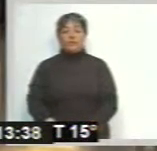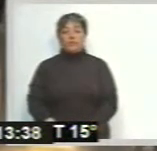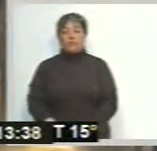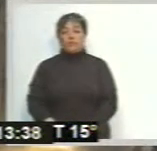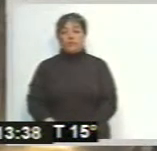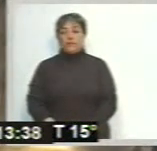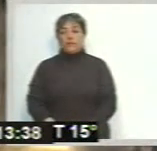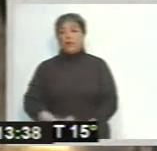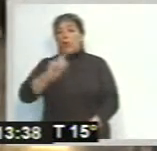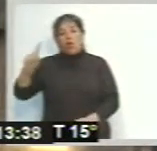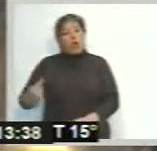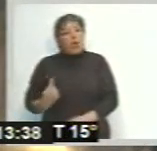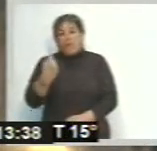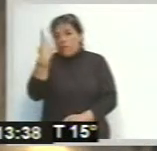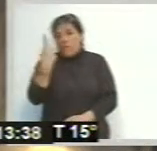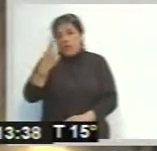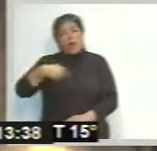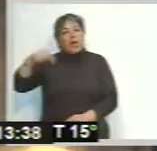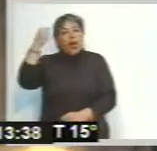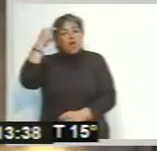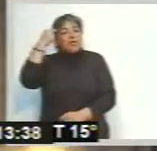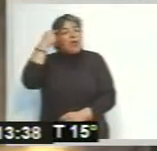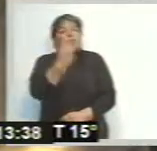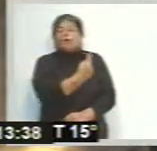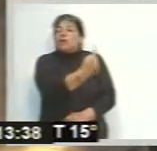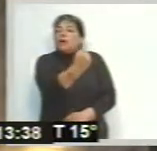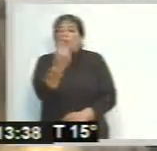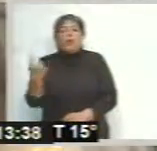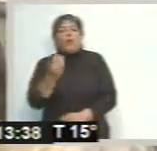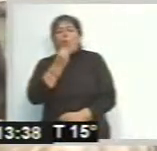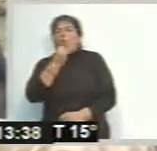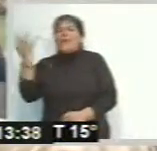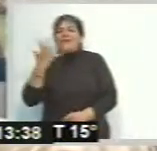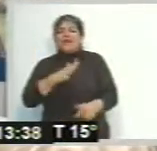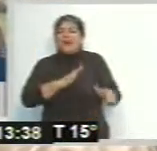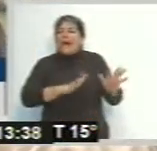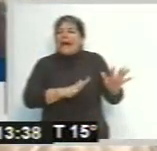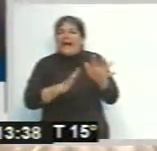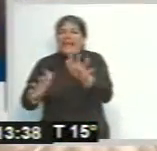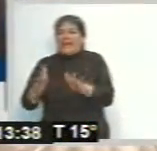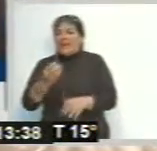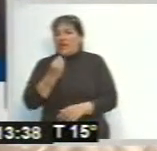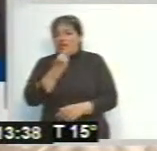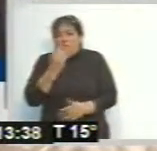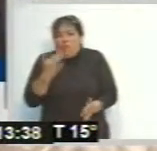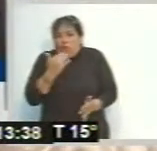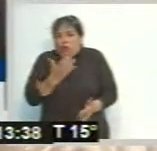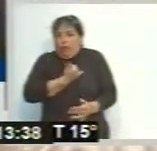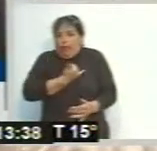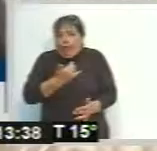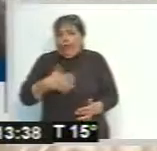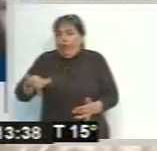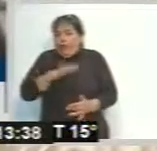lo primero que tenemos que ser conscientes es que cualquier tipo de guerra no importa en el lugar en donde sea es algo